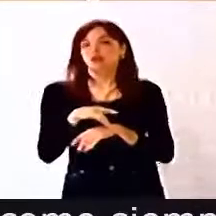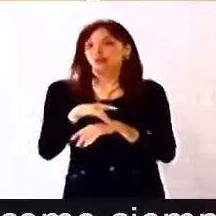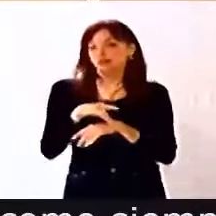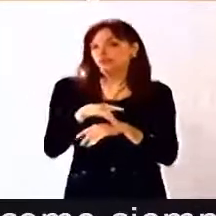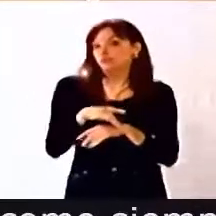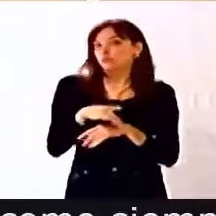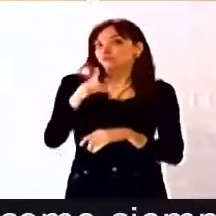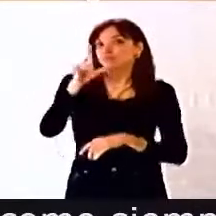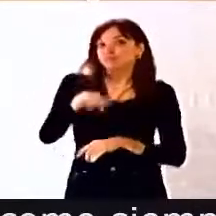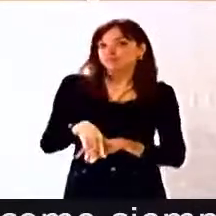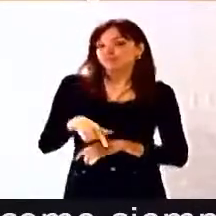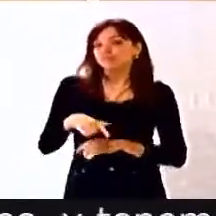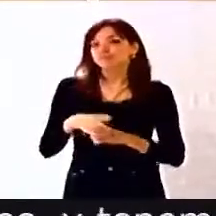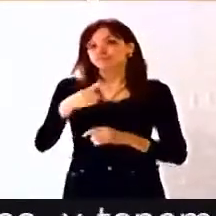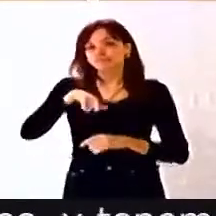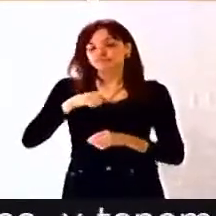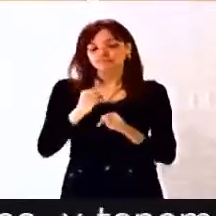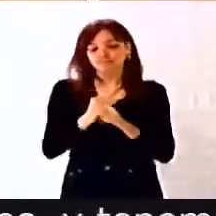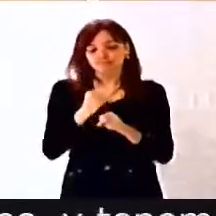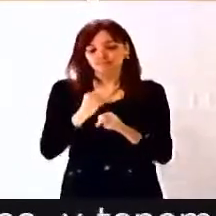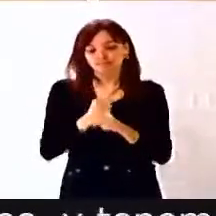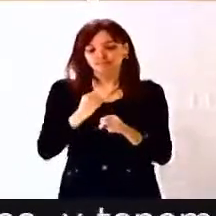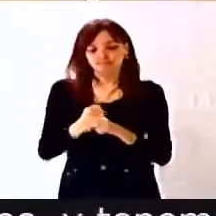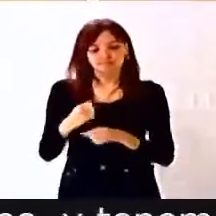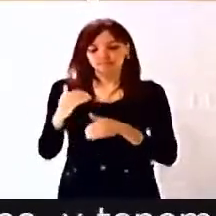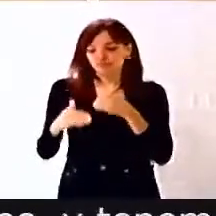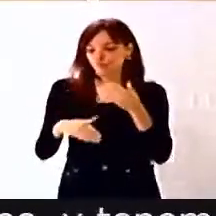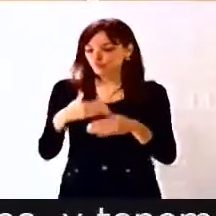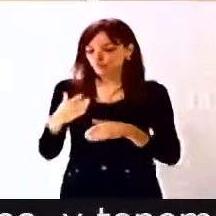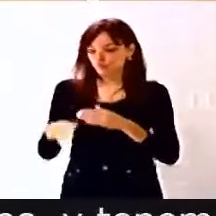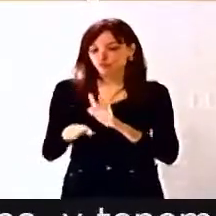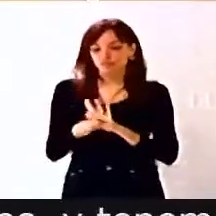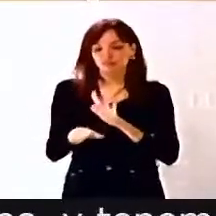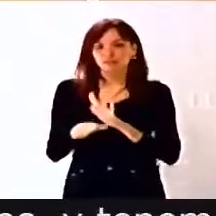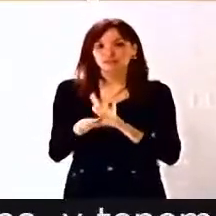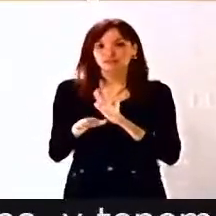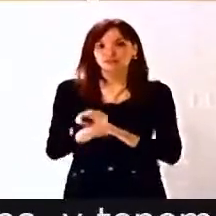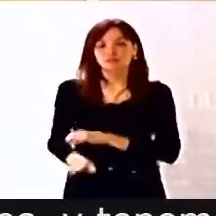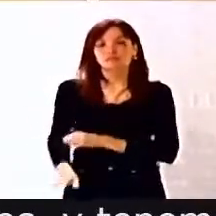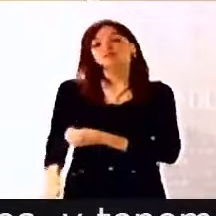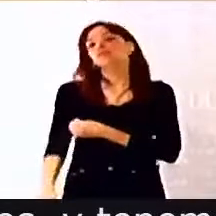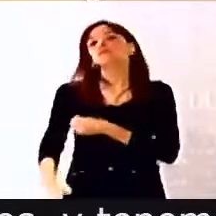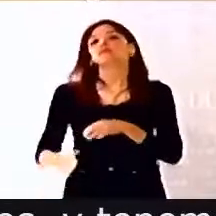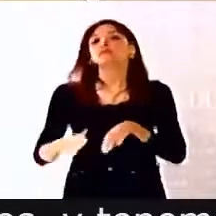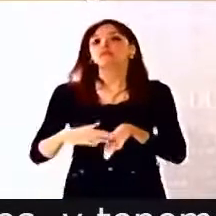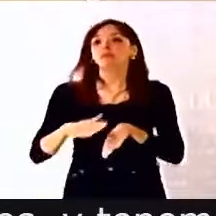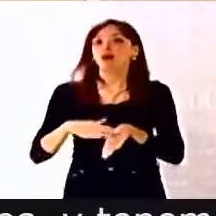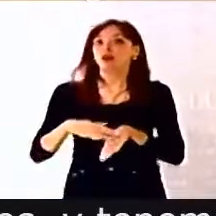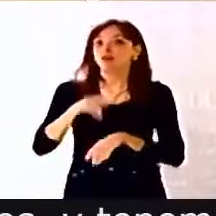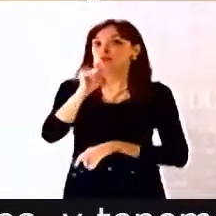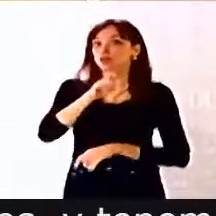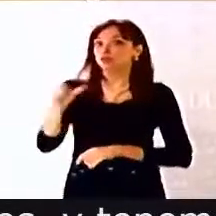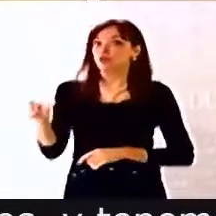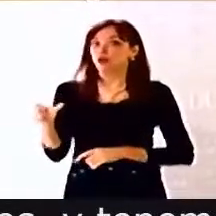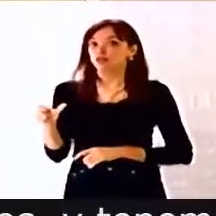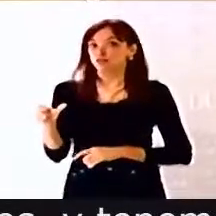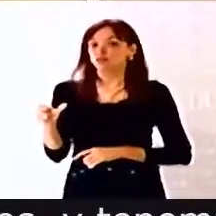y tenemos que seguir trabajando en asegurarle a esas personas